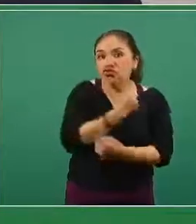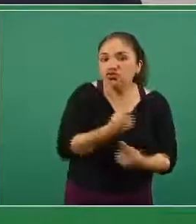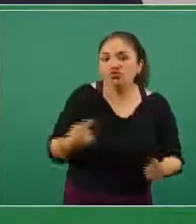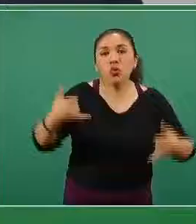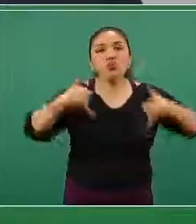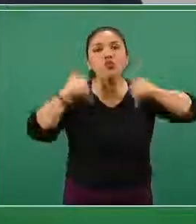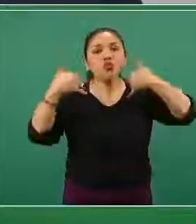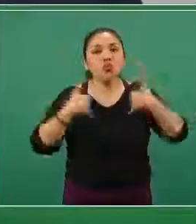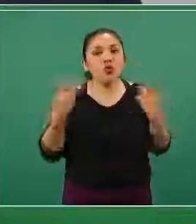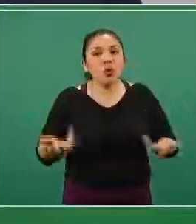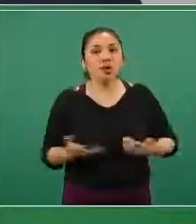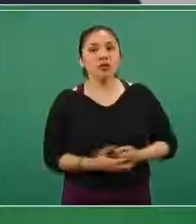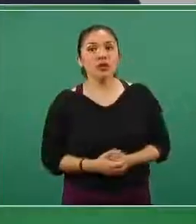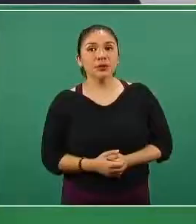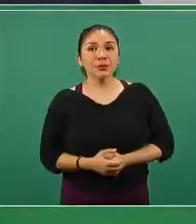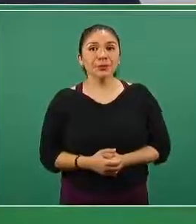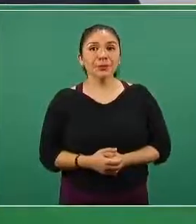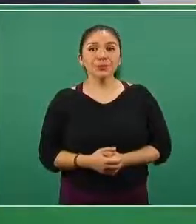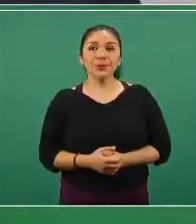niñas y adolescentes.